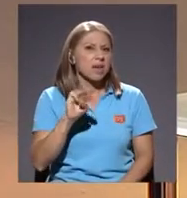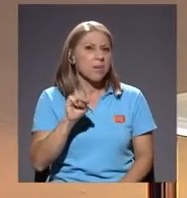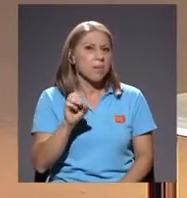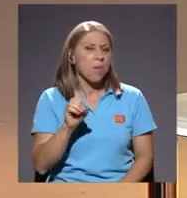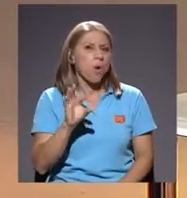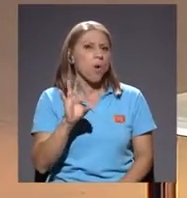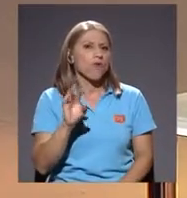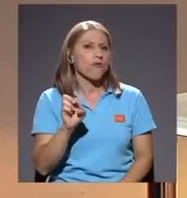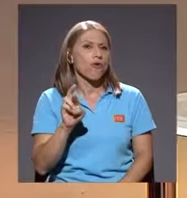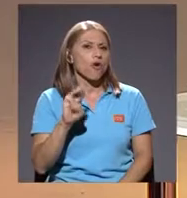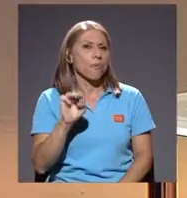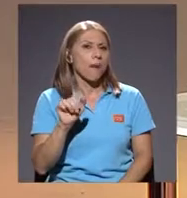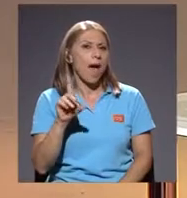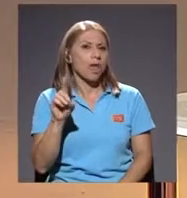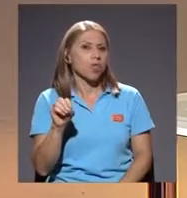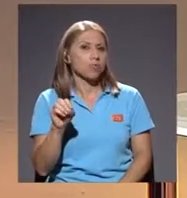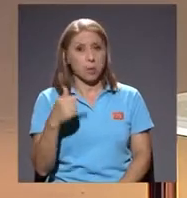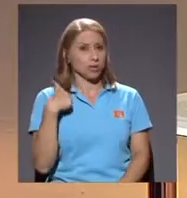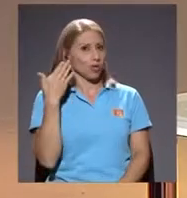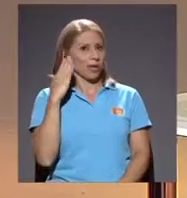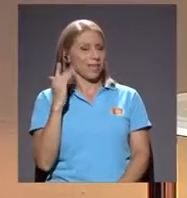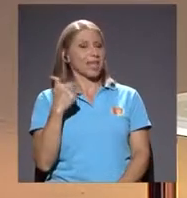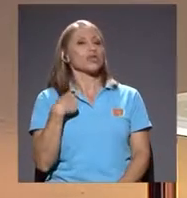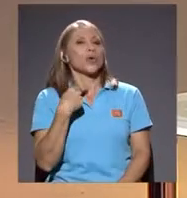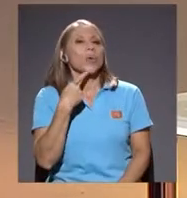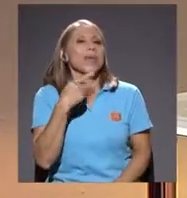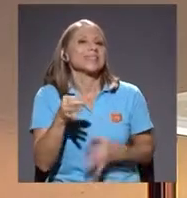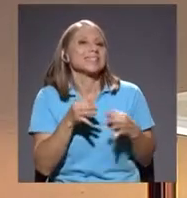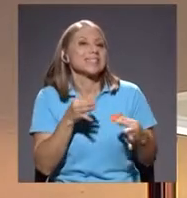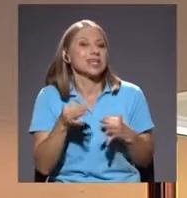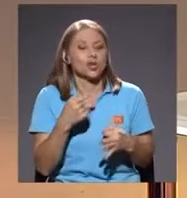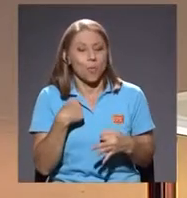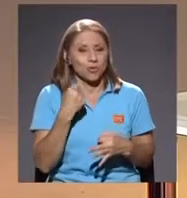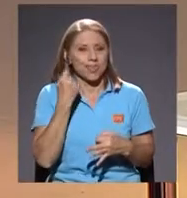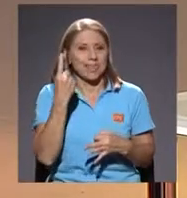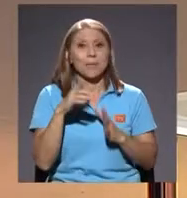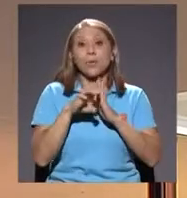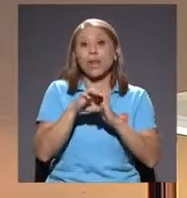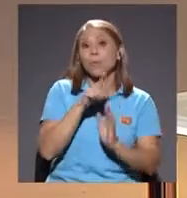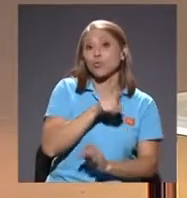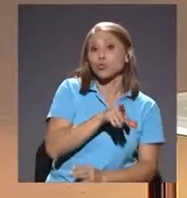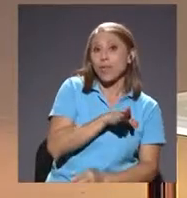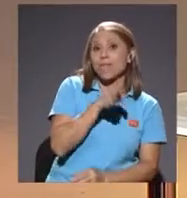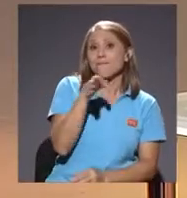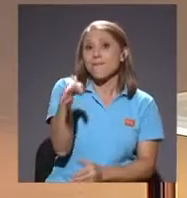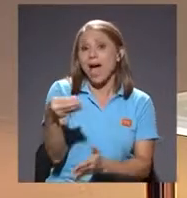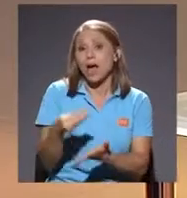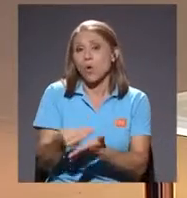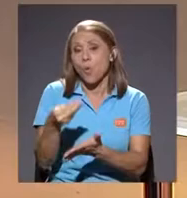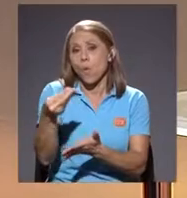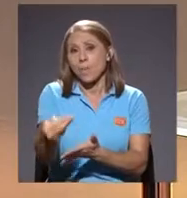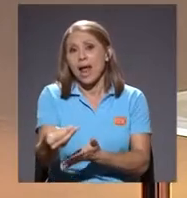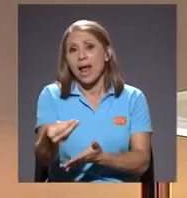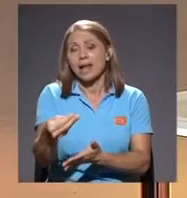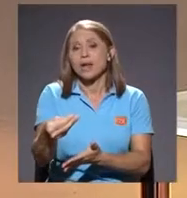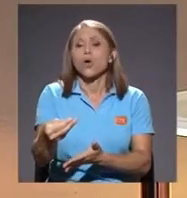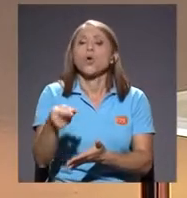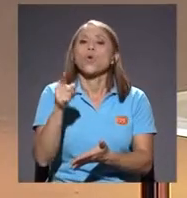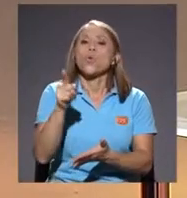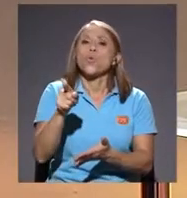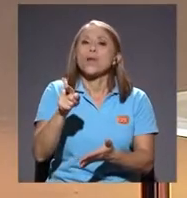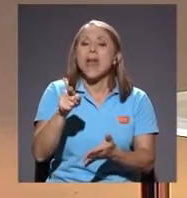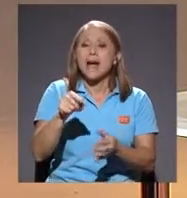sabía cuando ustedes van a la ferretería y compran una llave plástica